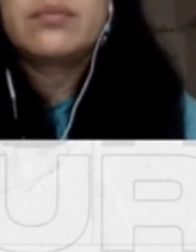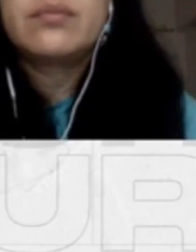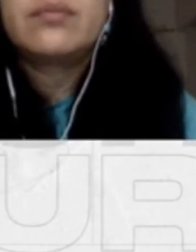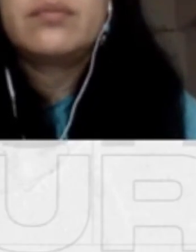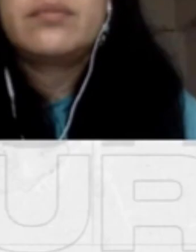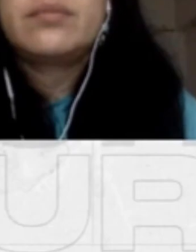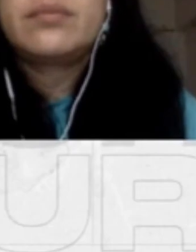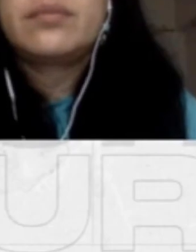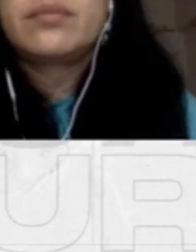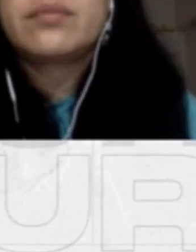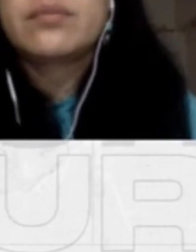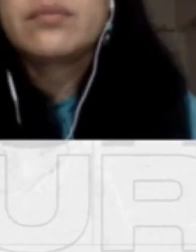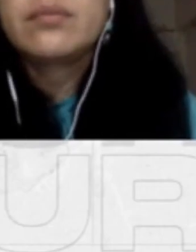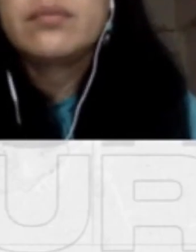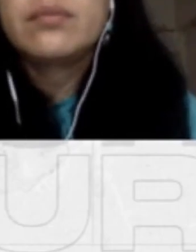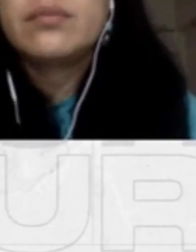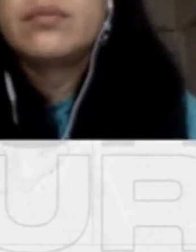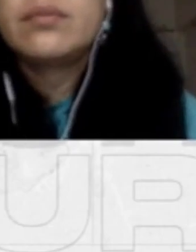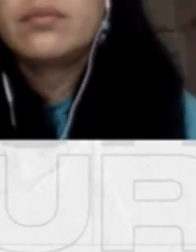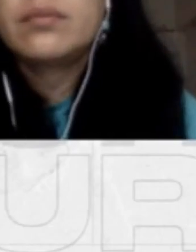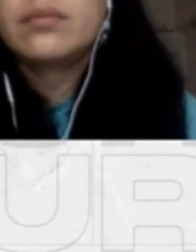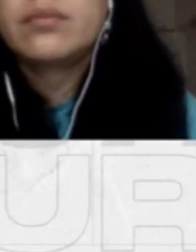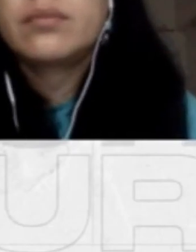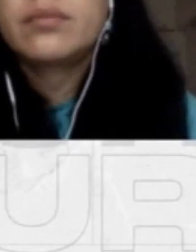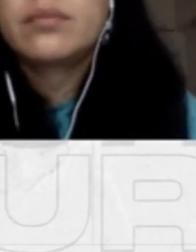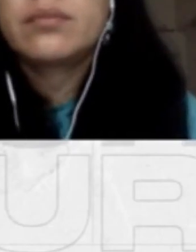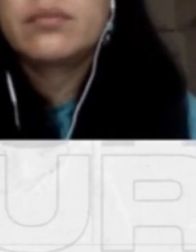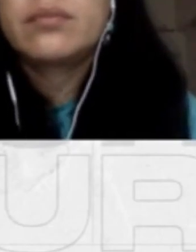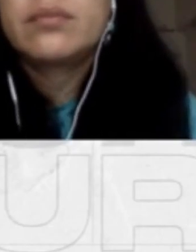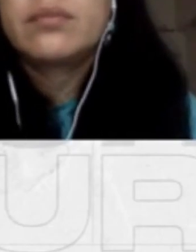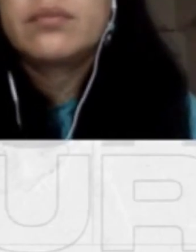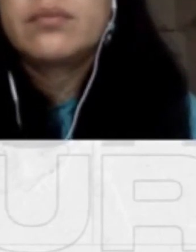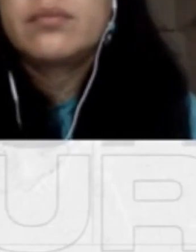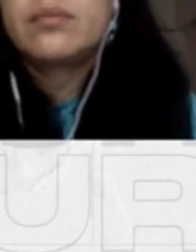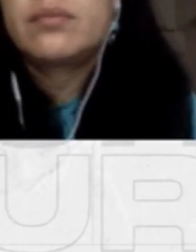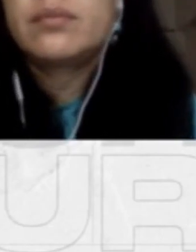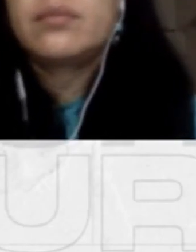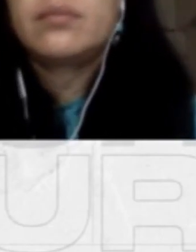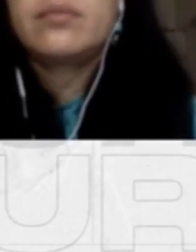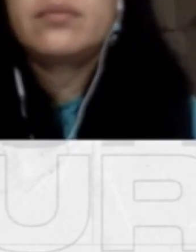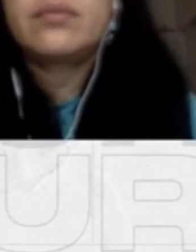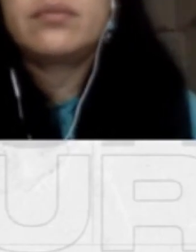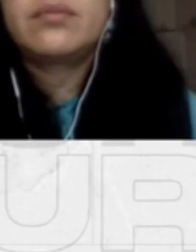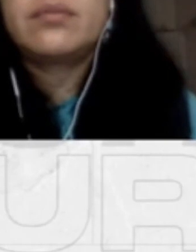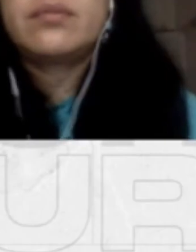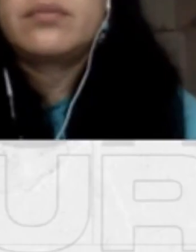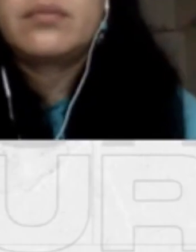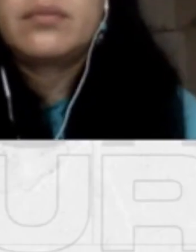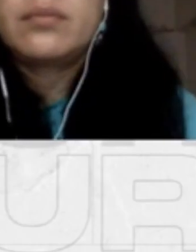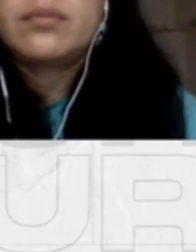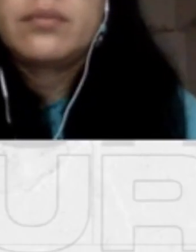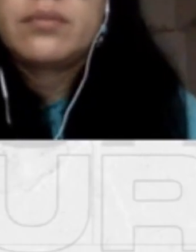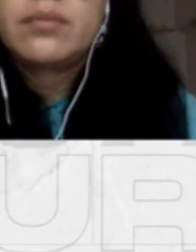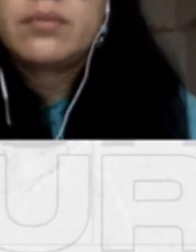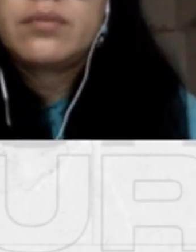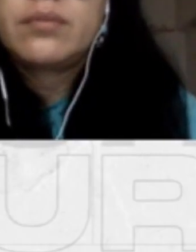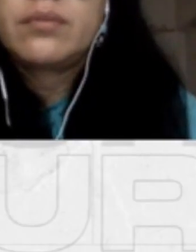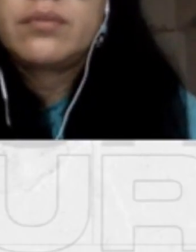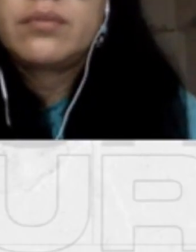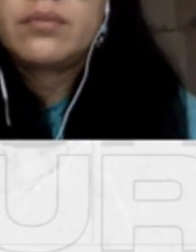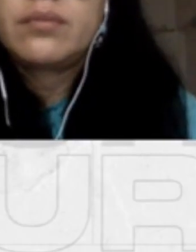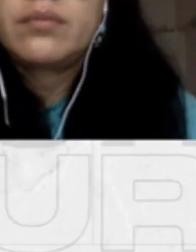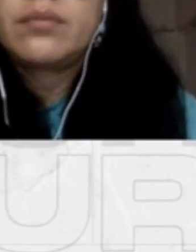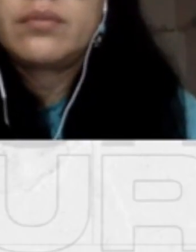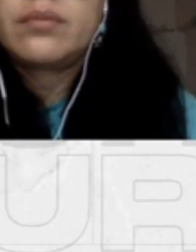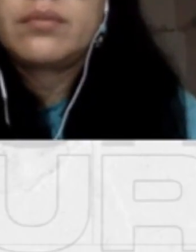narrativa en redes, en medios, en todos lados. Dice, compas, el Tren Maya tendrá 75 trenes de 7 vagones